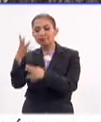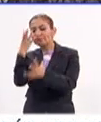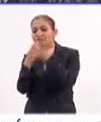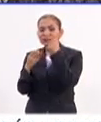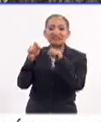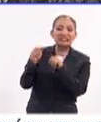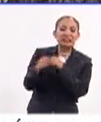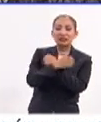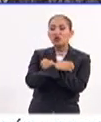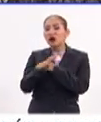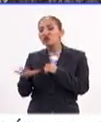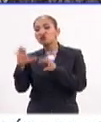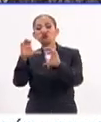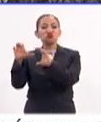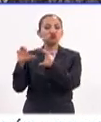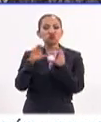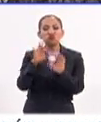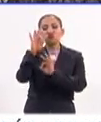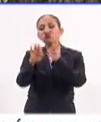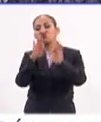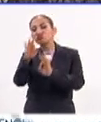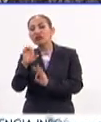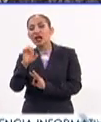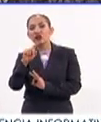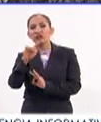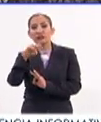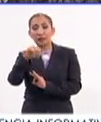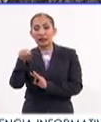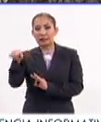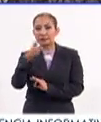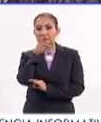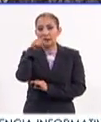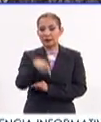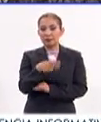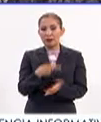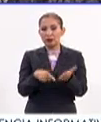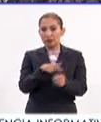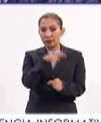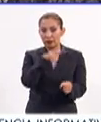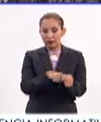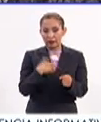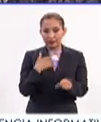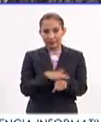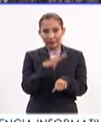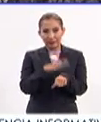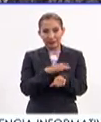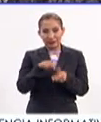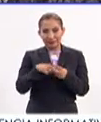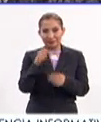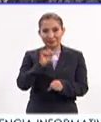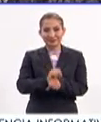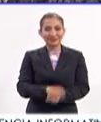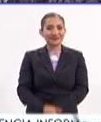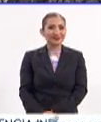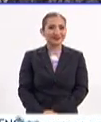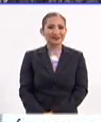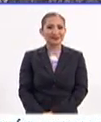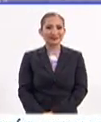aprenderán sobre educación ambiental y el trato hacia el ecosistema. Es el reporte desde Palacio Nacional. Que tengan un excelente inicio de